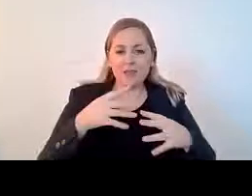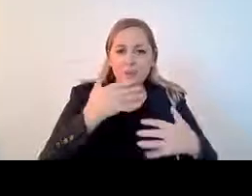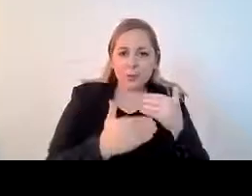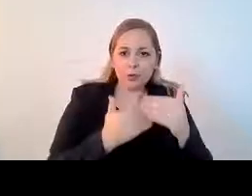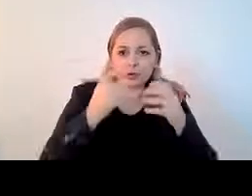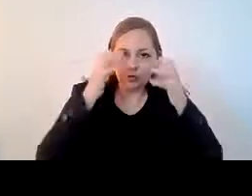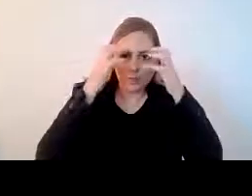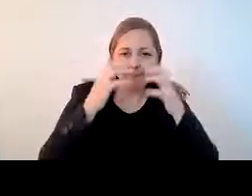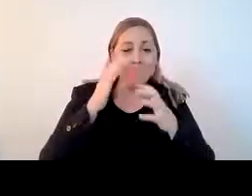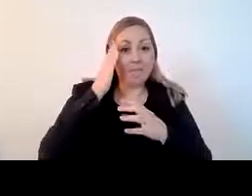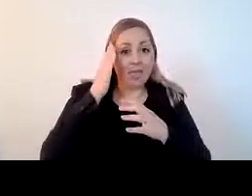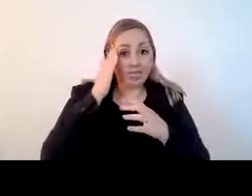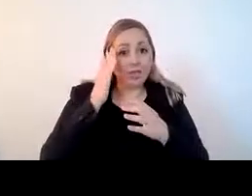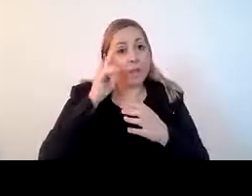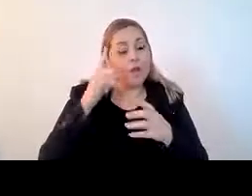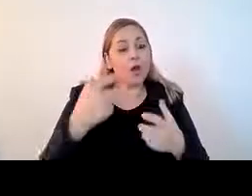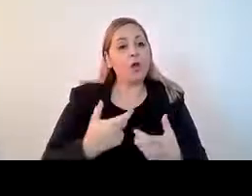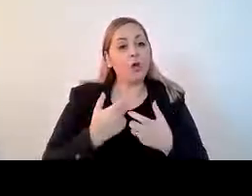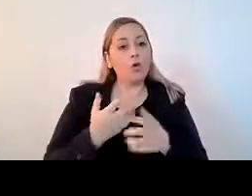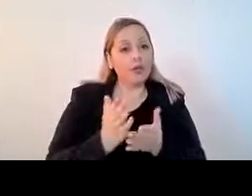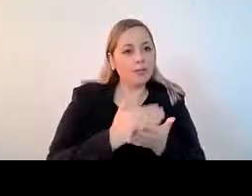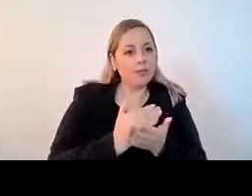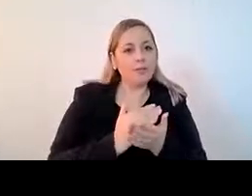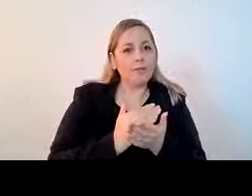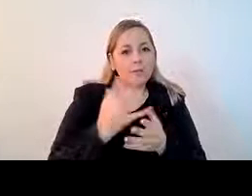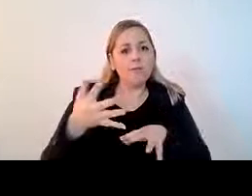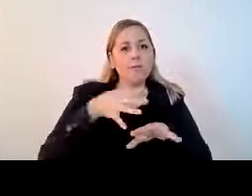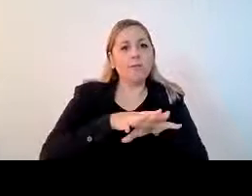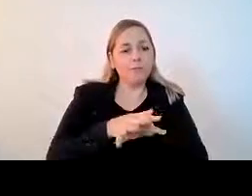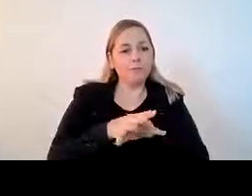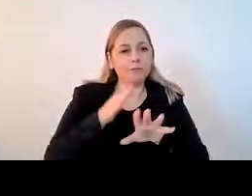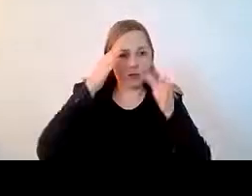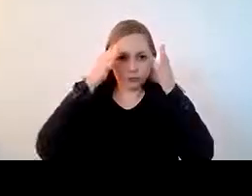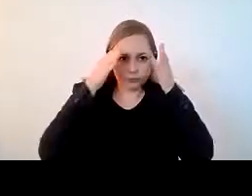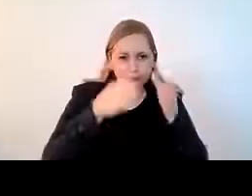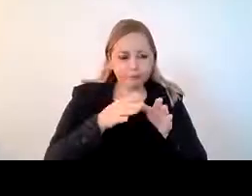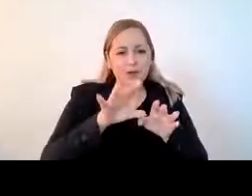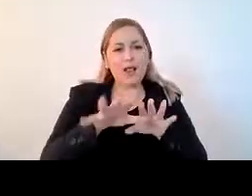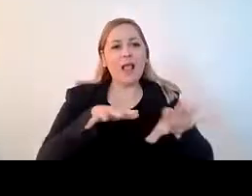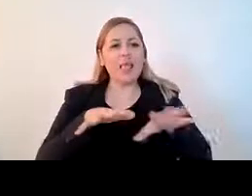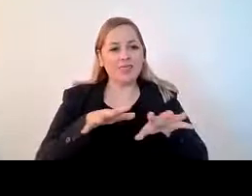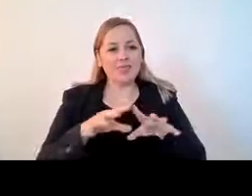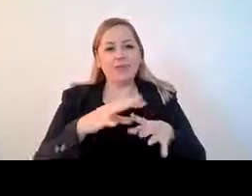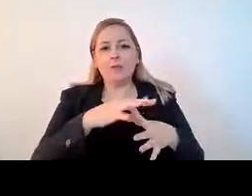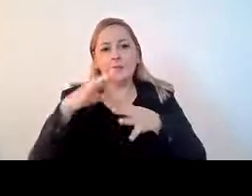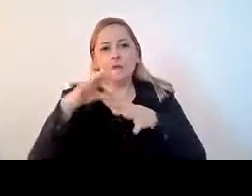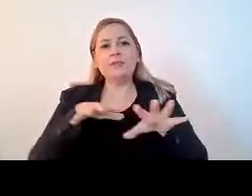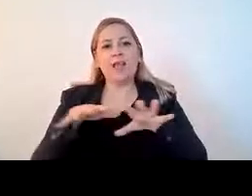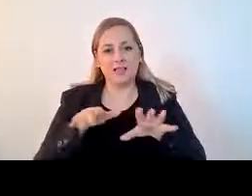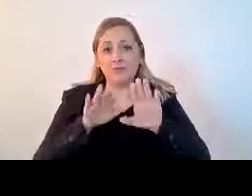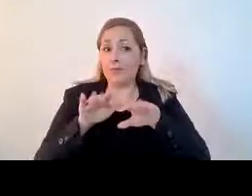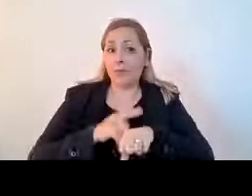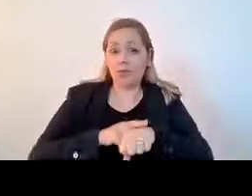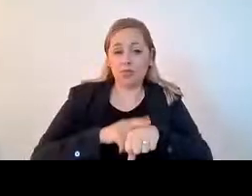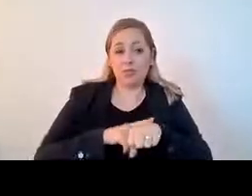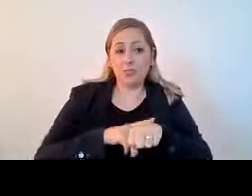y planificar actividades que integran, focalizan, activan y priorizan las actividades. Al mismo tiempo, estas